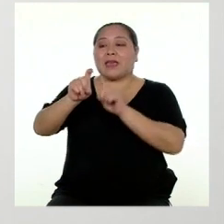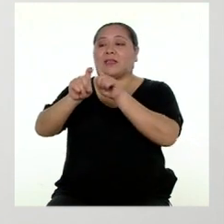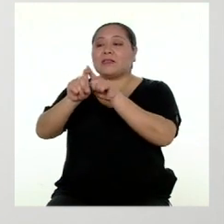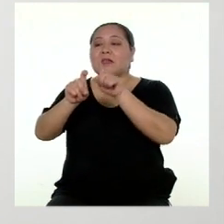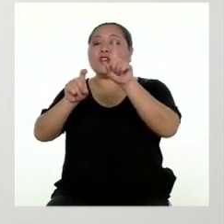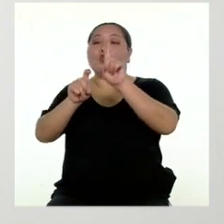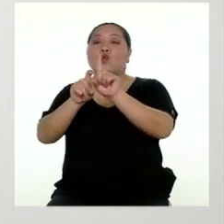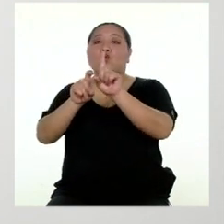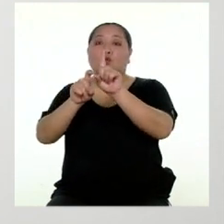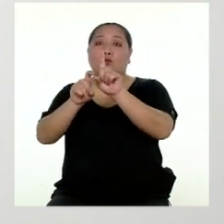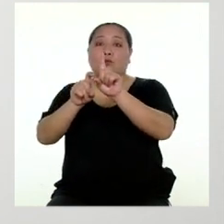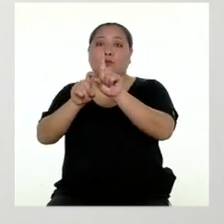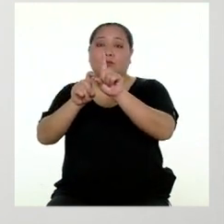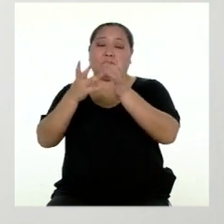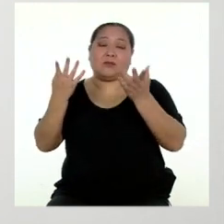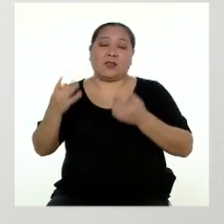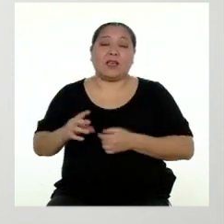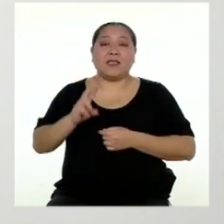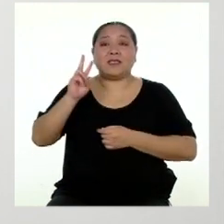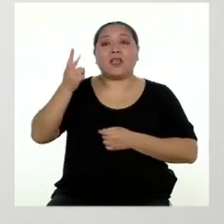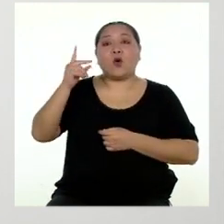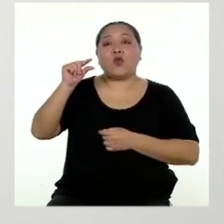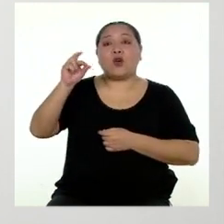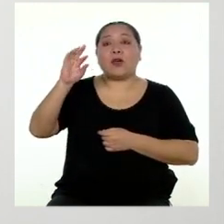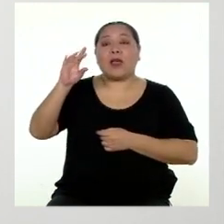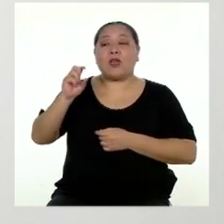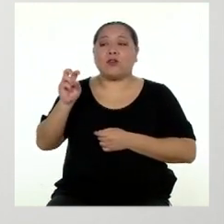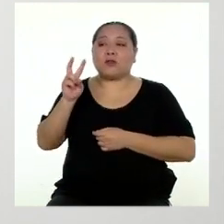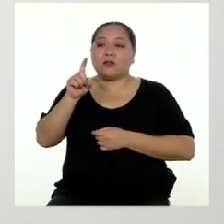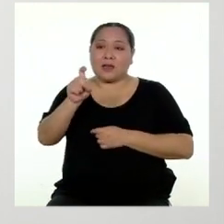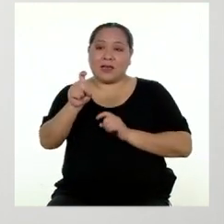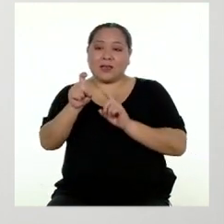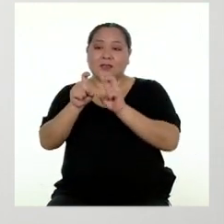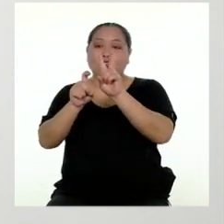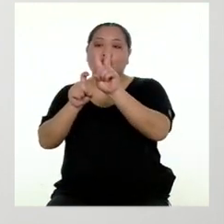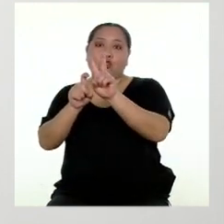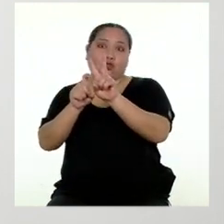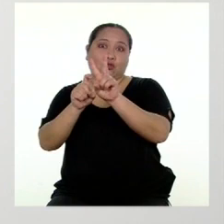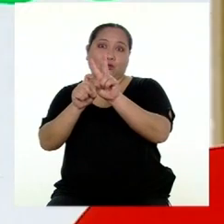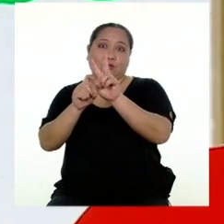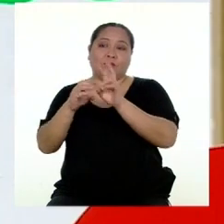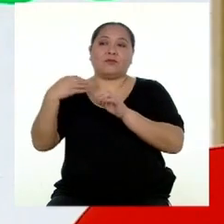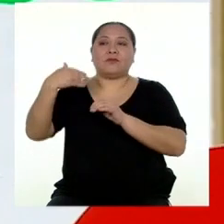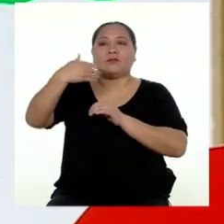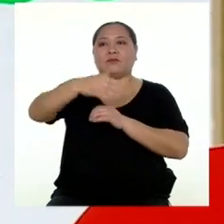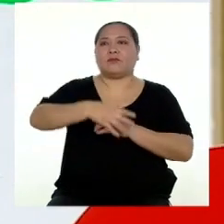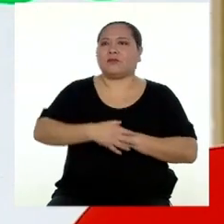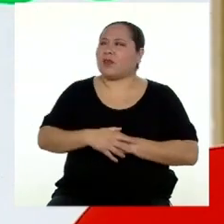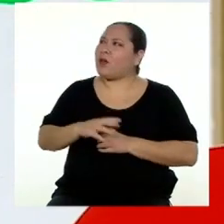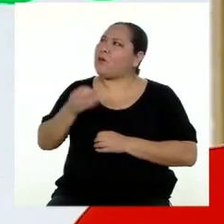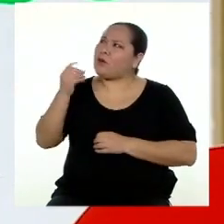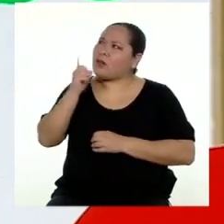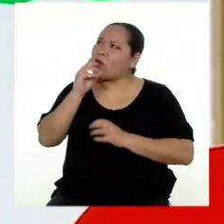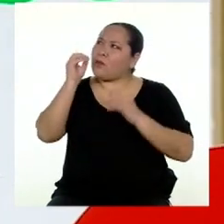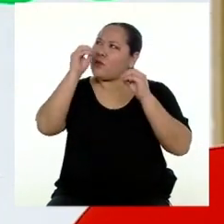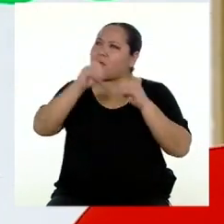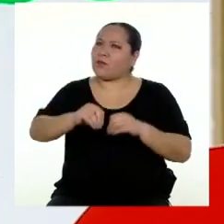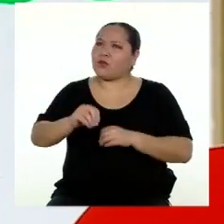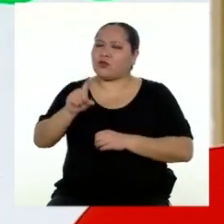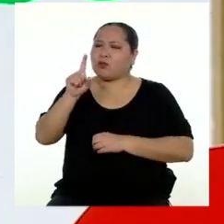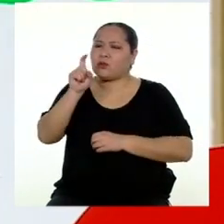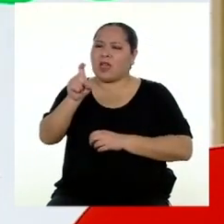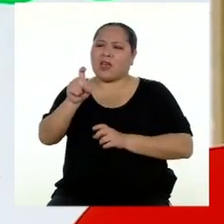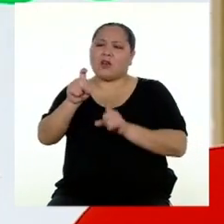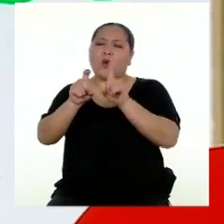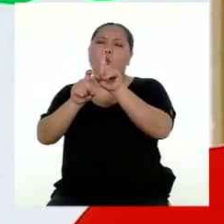1. Si fueran de segundo grado, el exponente sería 2 y así respectivamente. ¿Y por qué no ponemos un 1 encima de